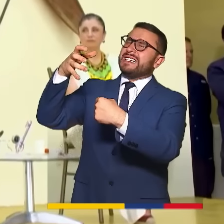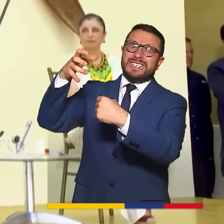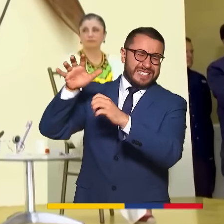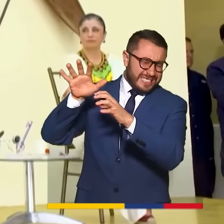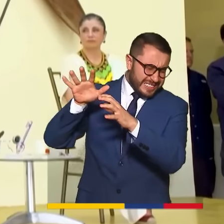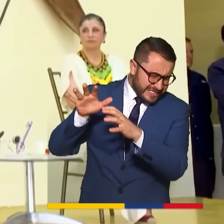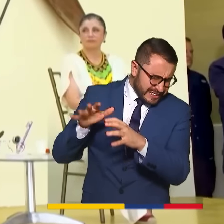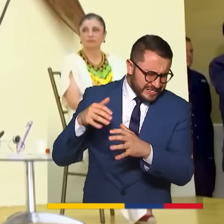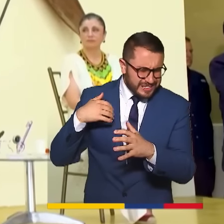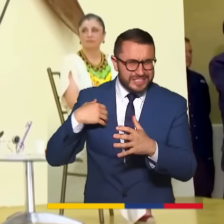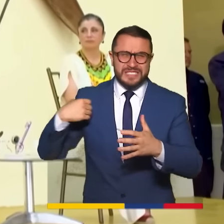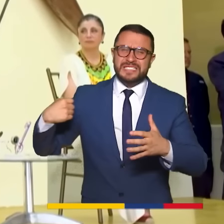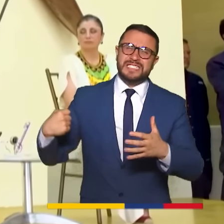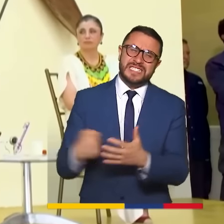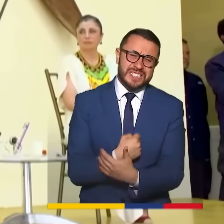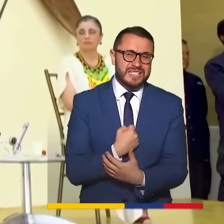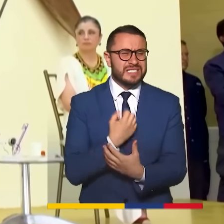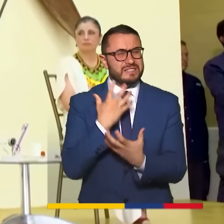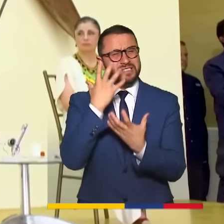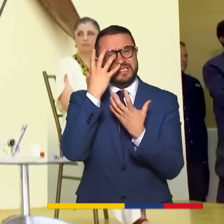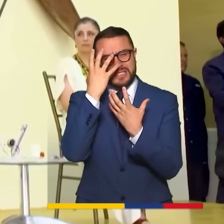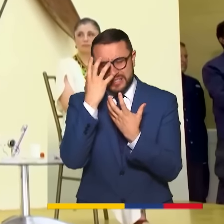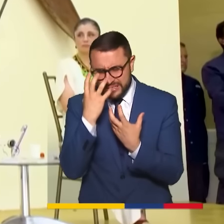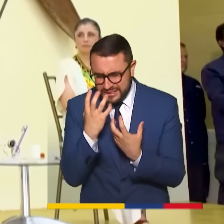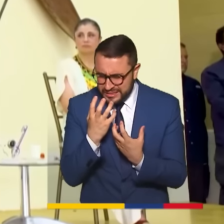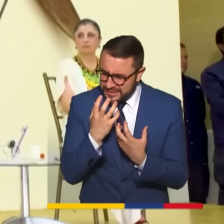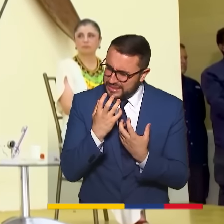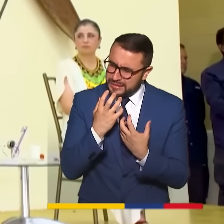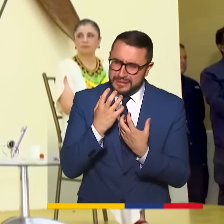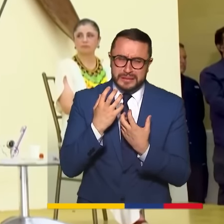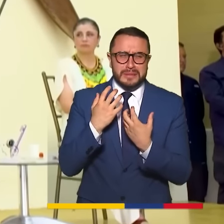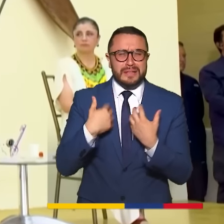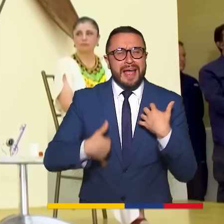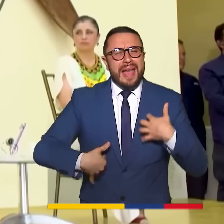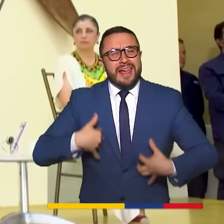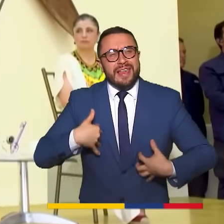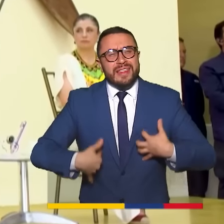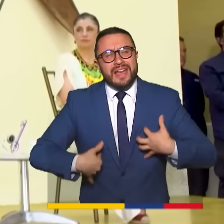derrotado, lleno de heridas de los golpes y la tortura,